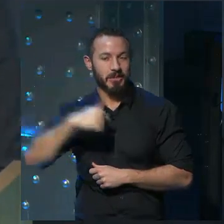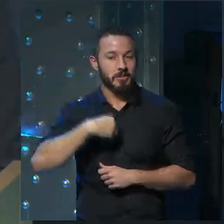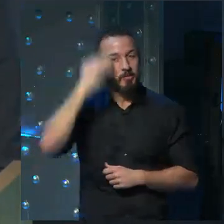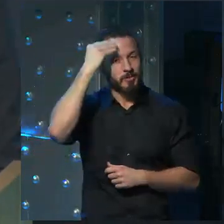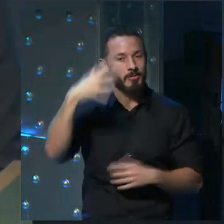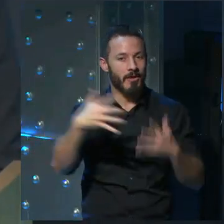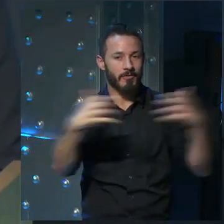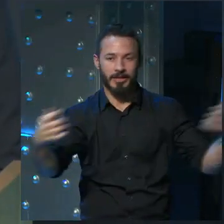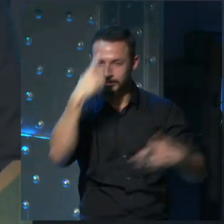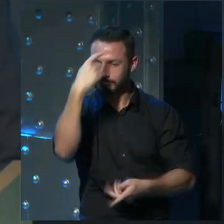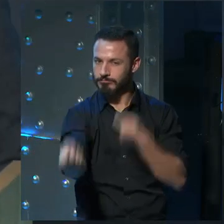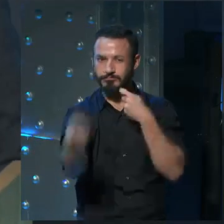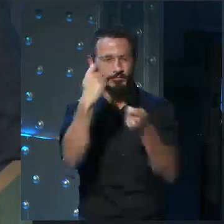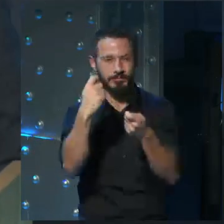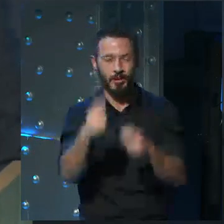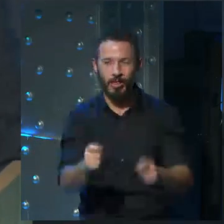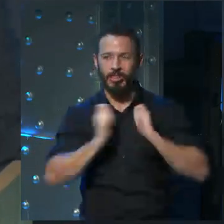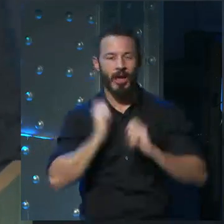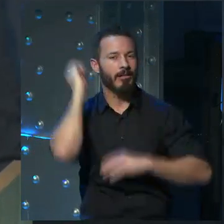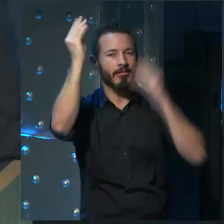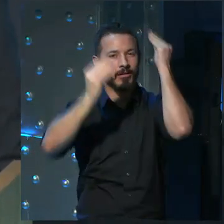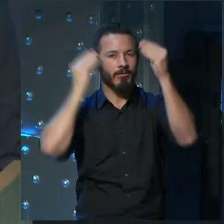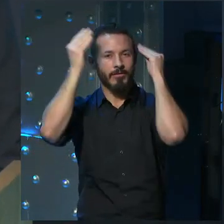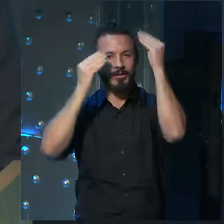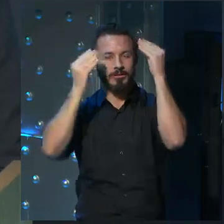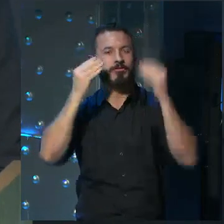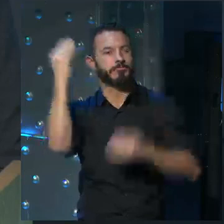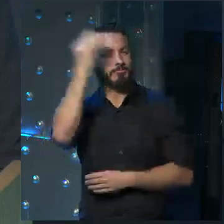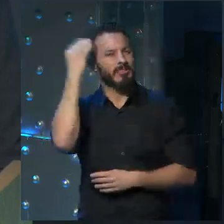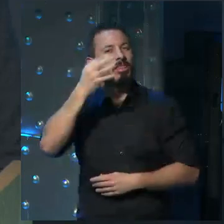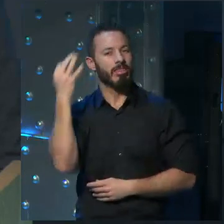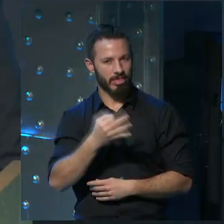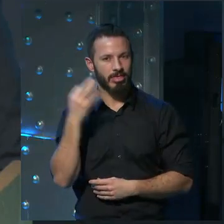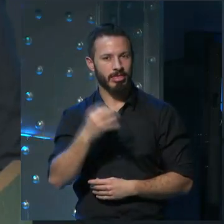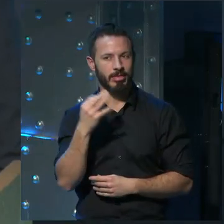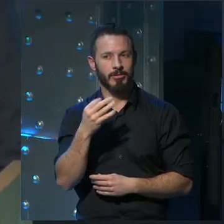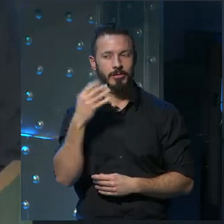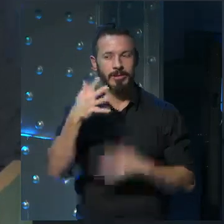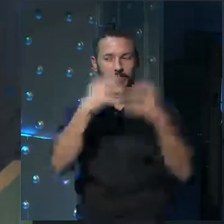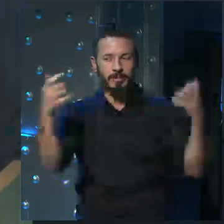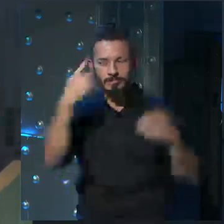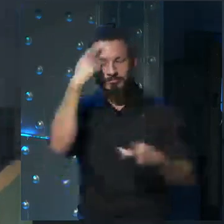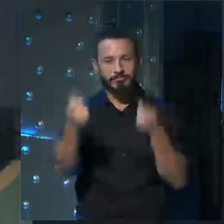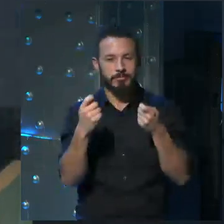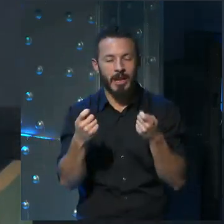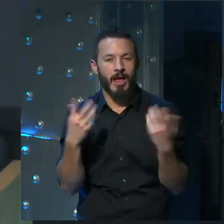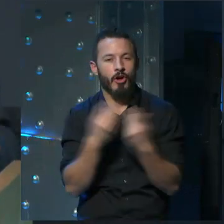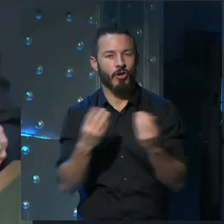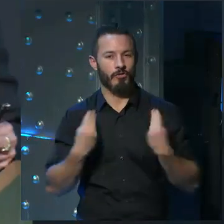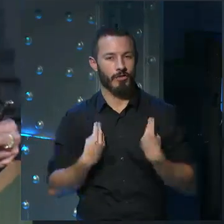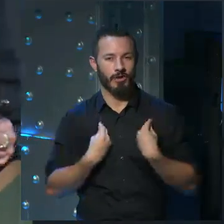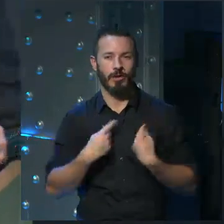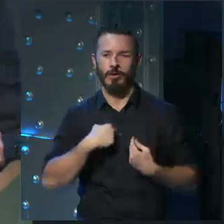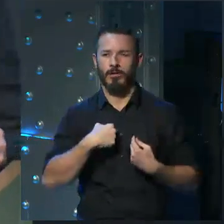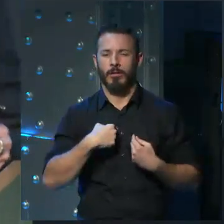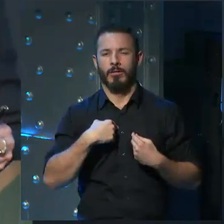queda a todos en la cabeza, que tenemos que reflexionar, que tenemos que pensar y con la que tenemos que convivir, aprender a convivir. No me voy